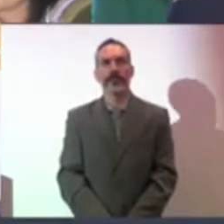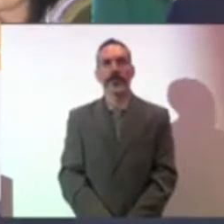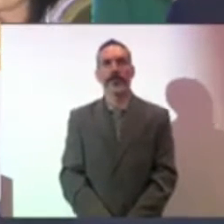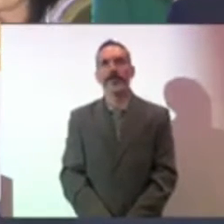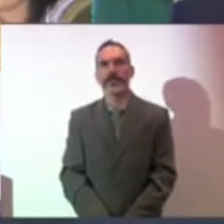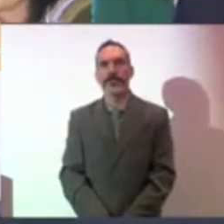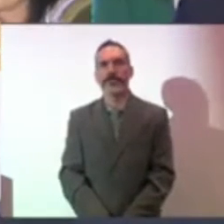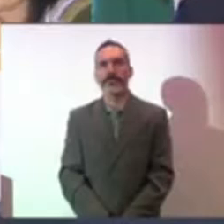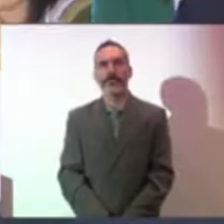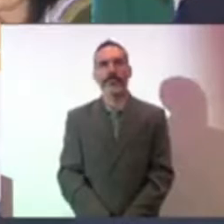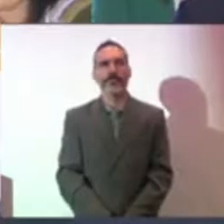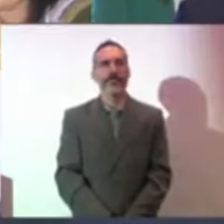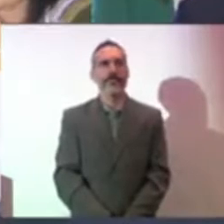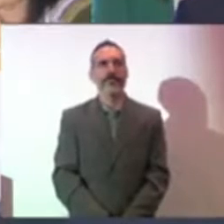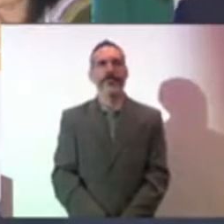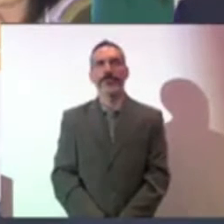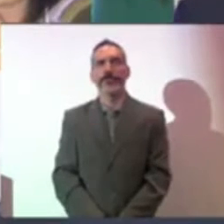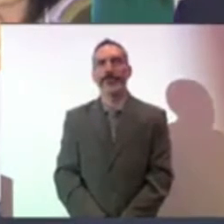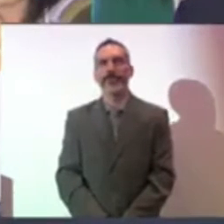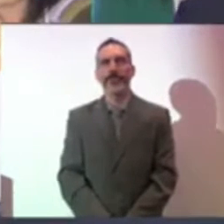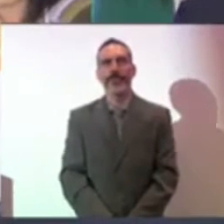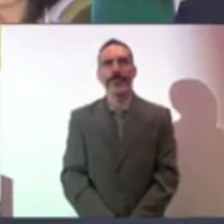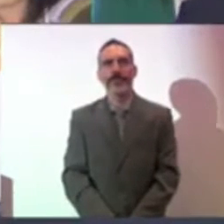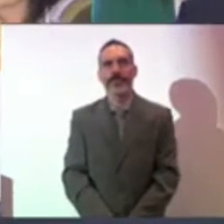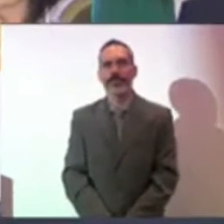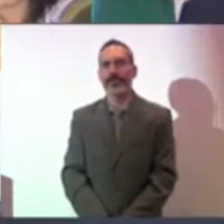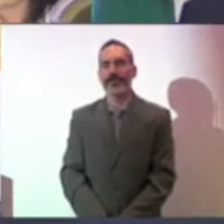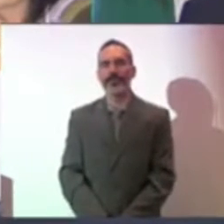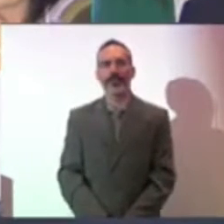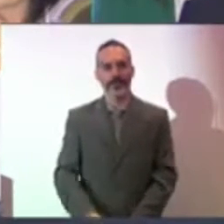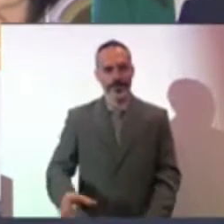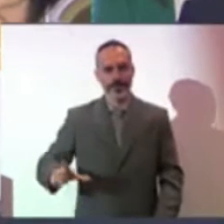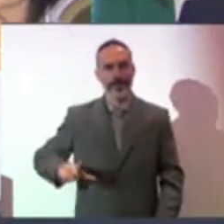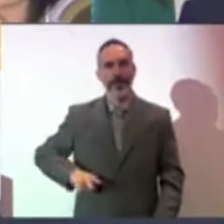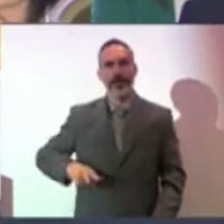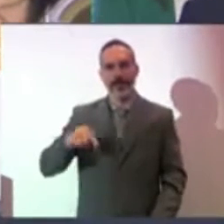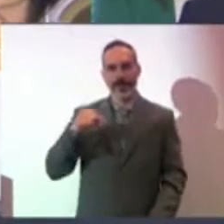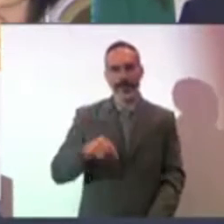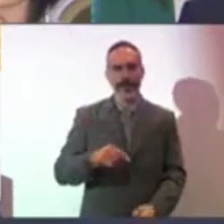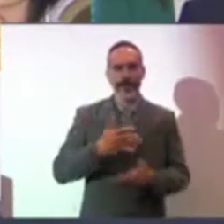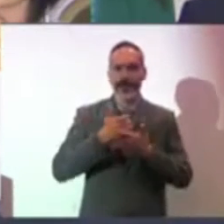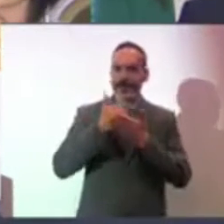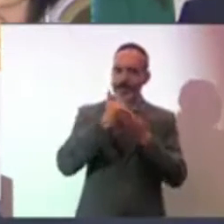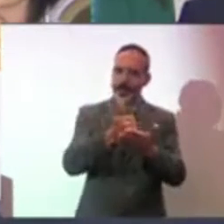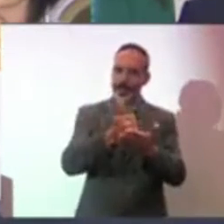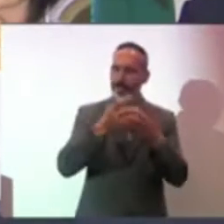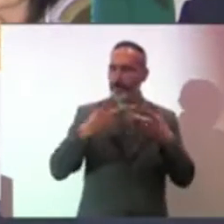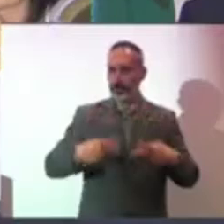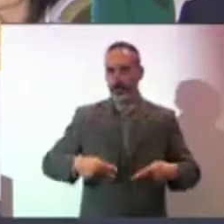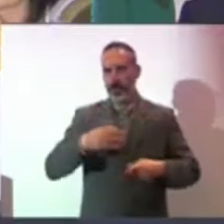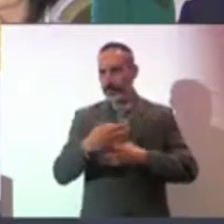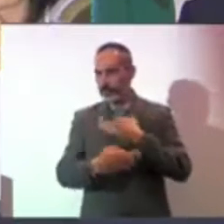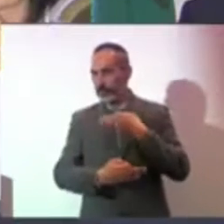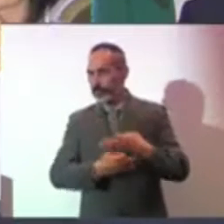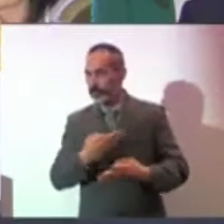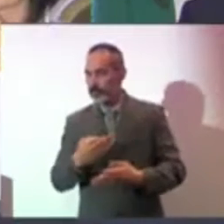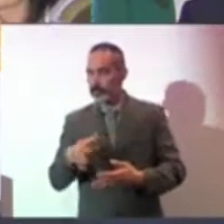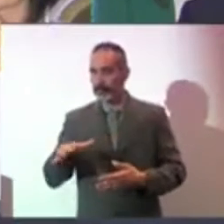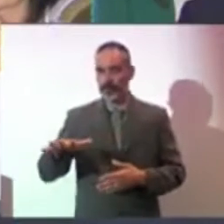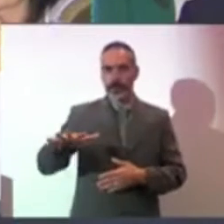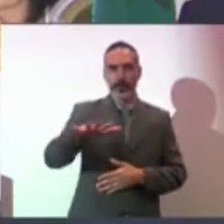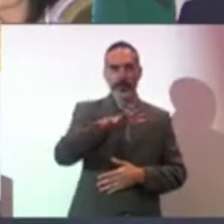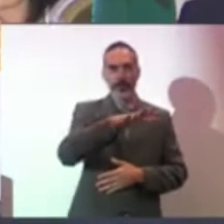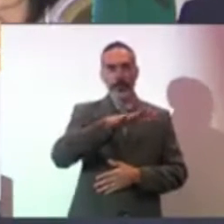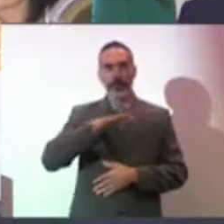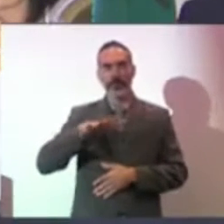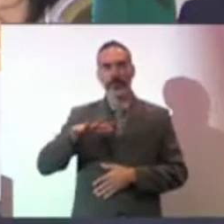corresponsabilidad política para beneficio de la sociedad. Y justamente a partir de ello, en el